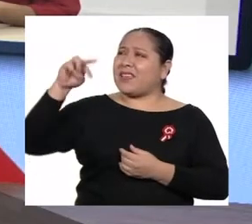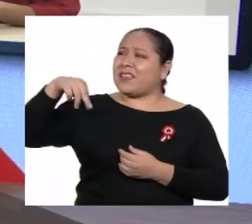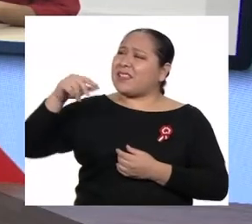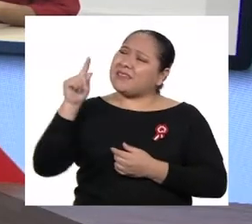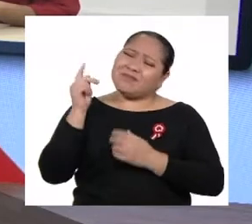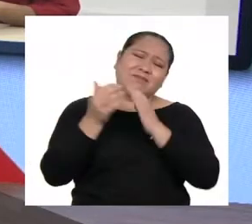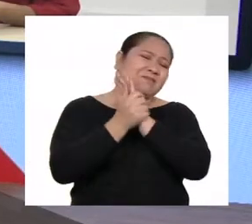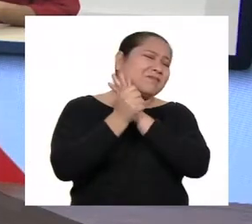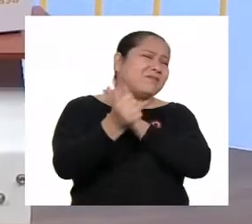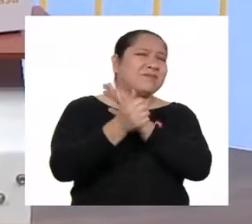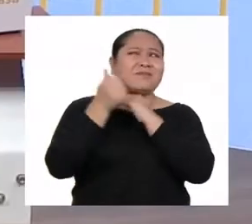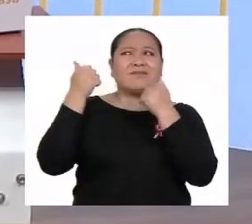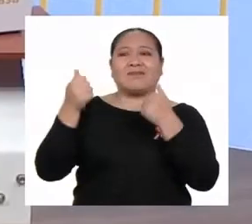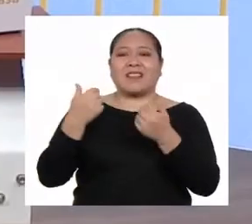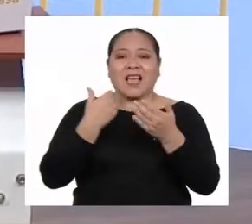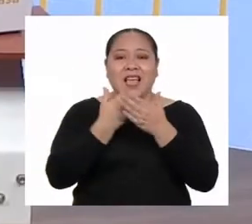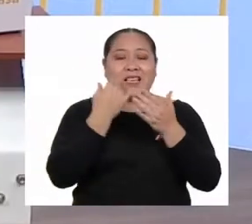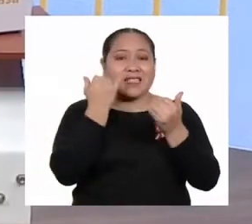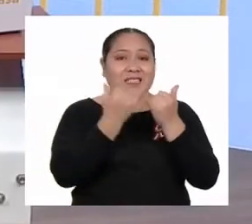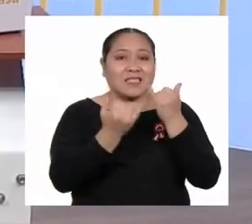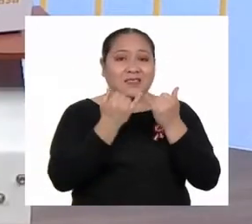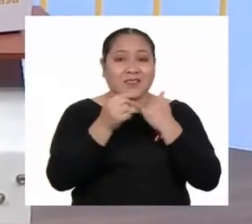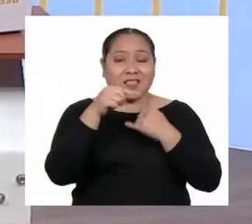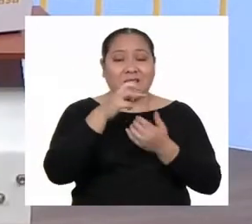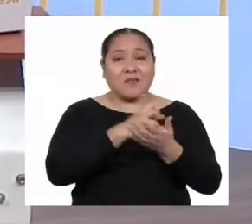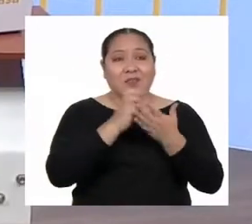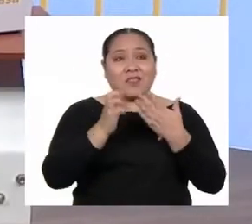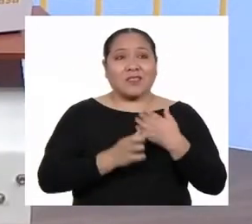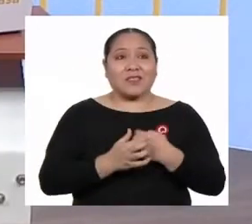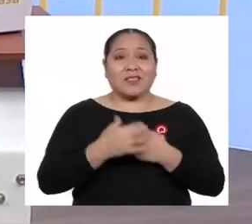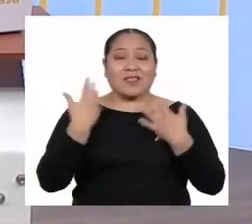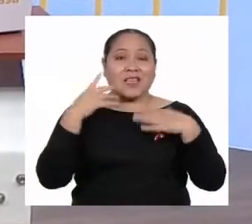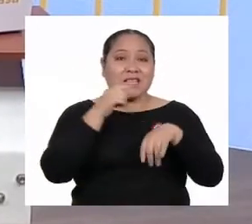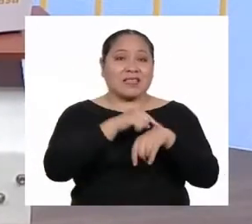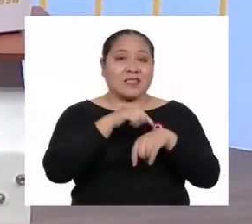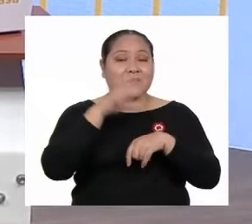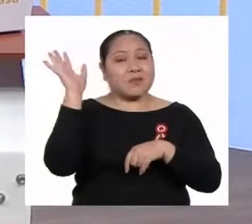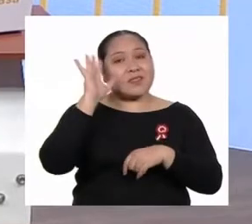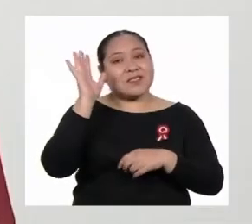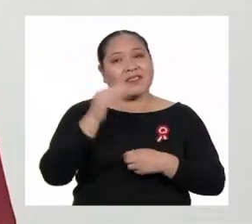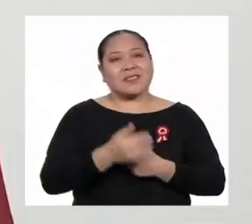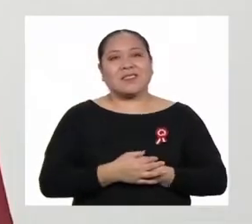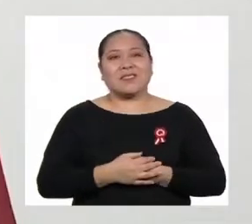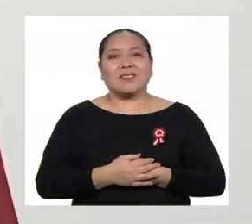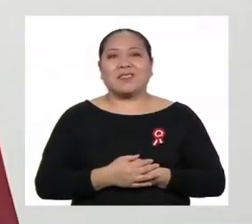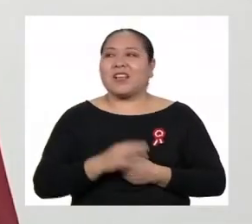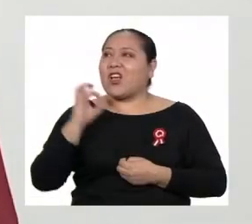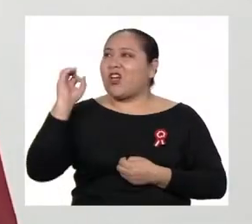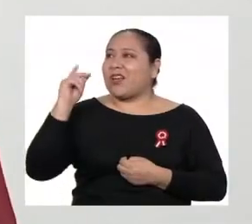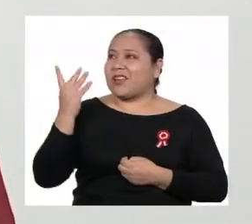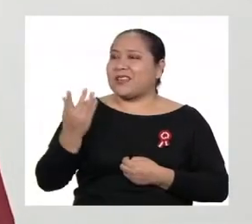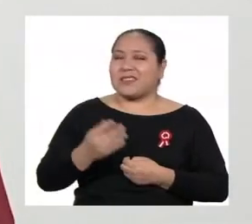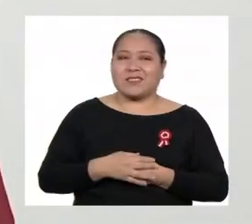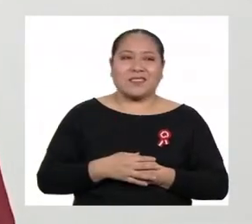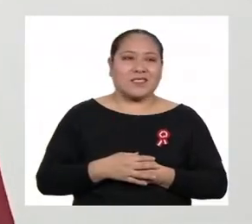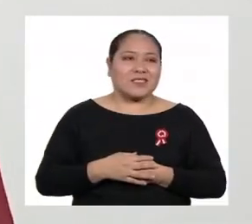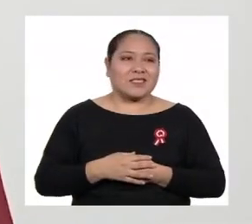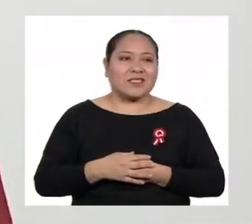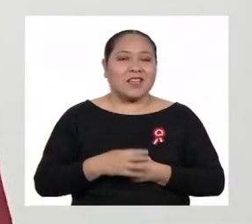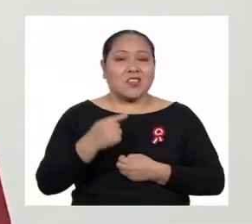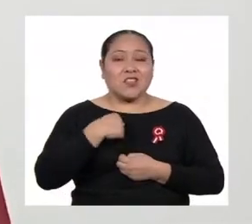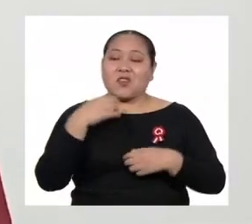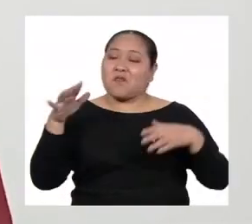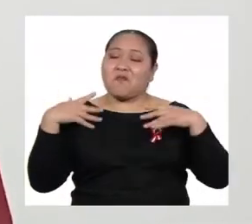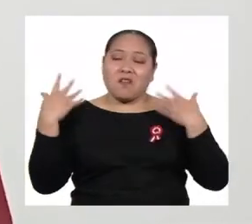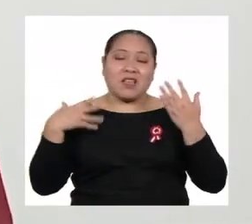capas. Ya casi llegamos al final del programa, así que es hora de despedirnos. Bueno, yo siempre feliz